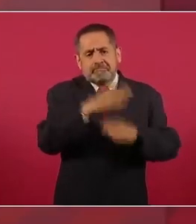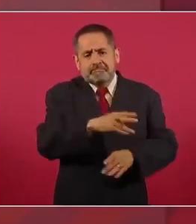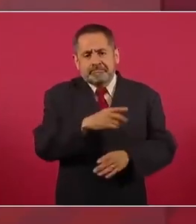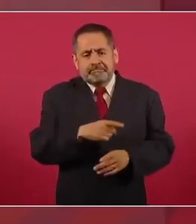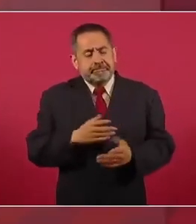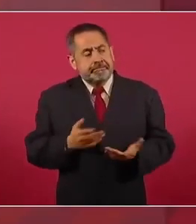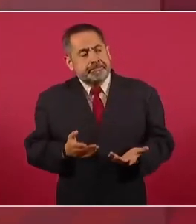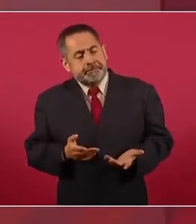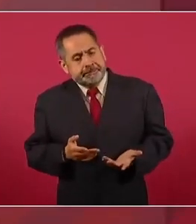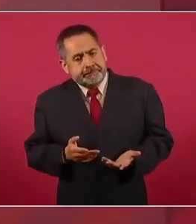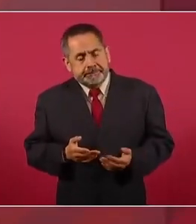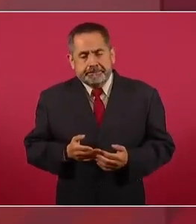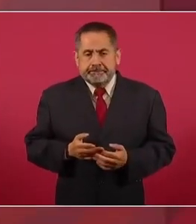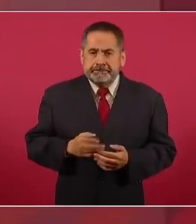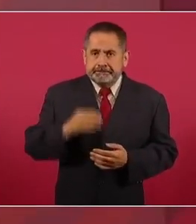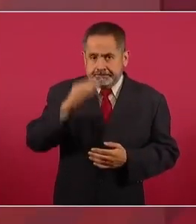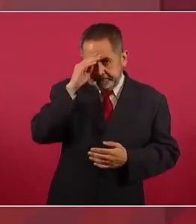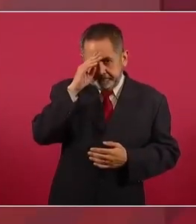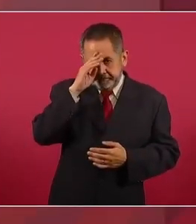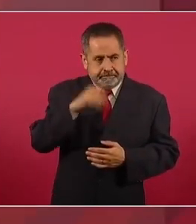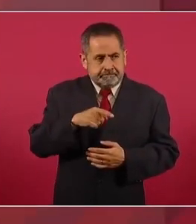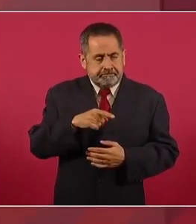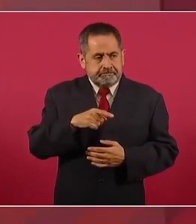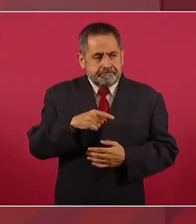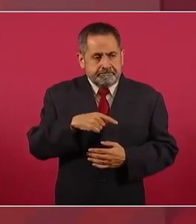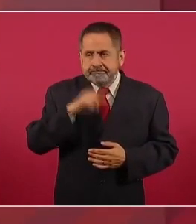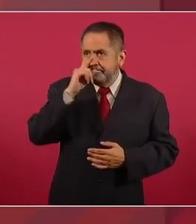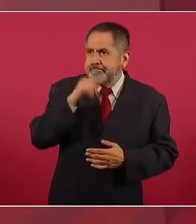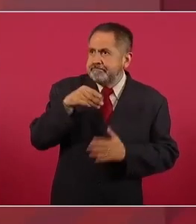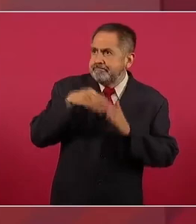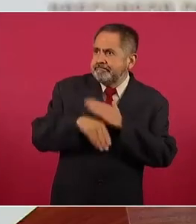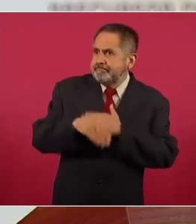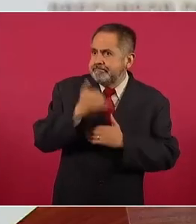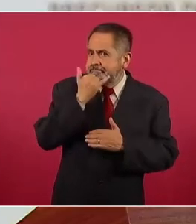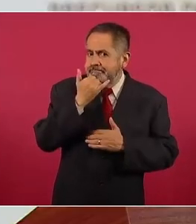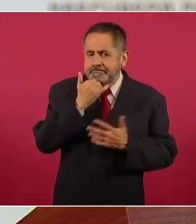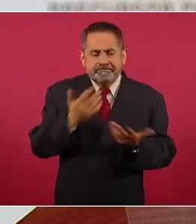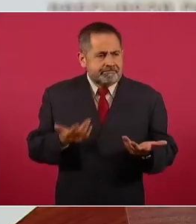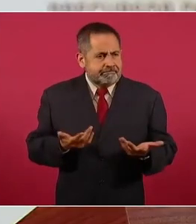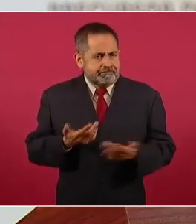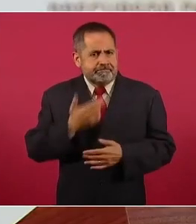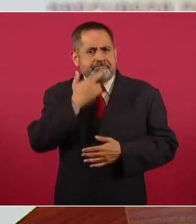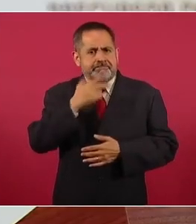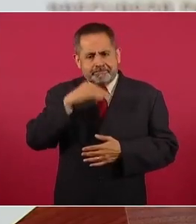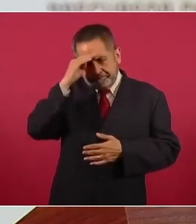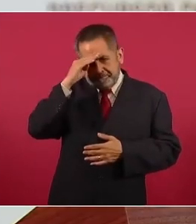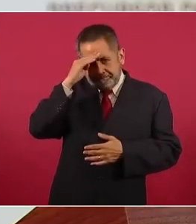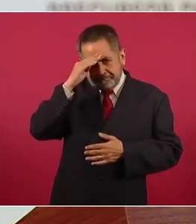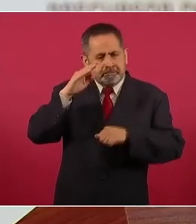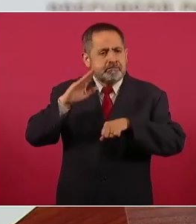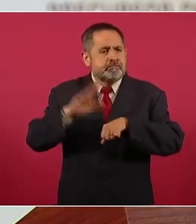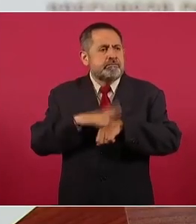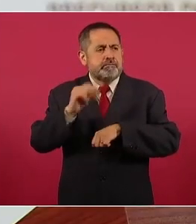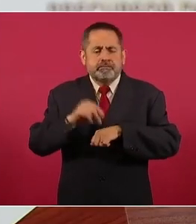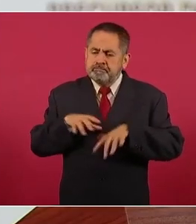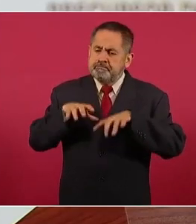Entonces, no hay pierde. ¿Por qué no lo hicimos?